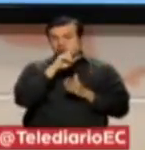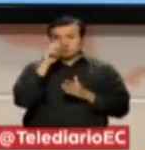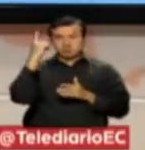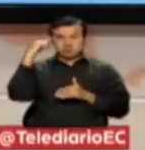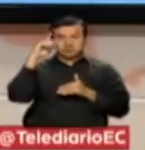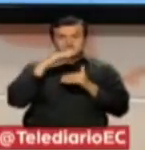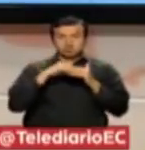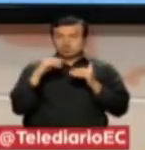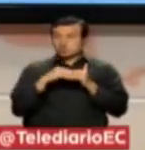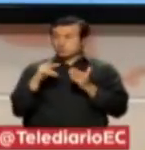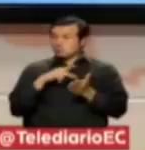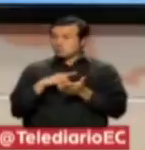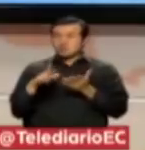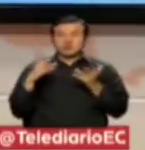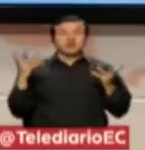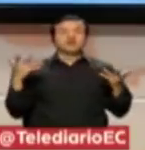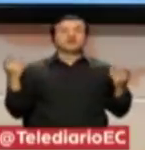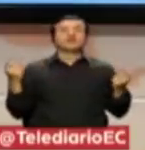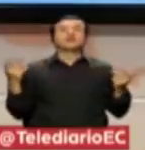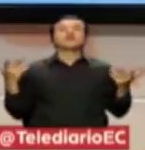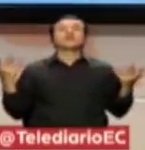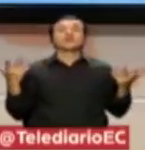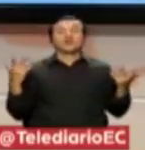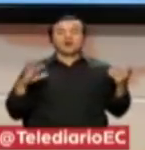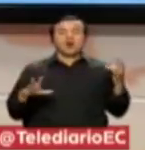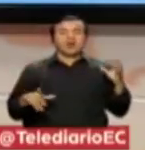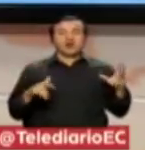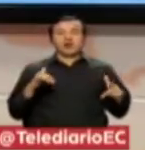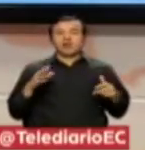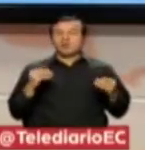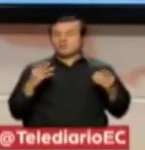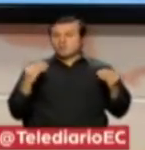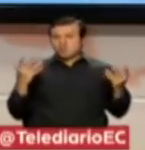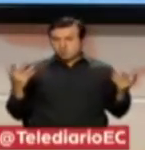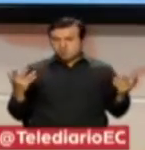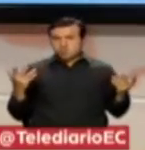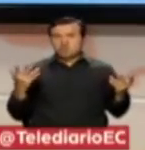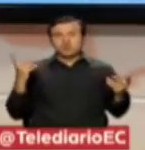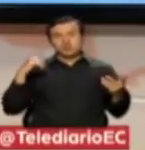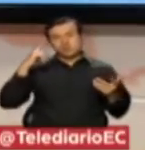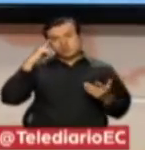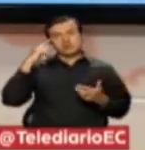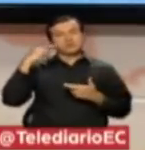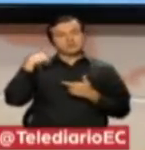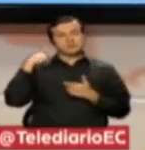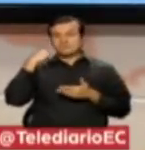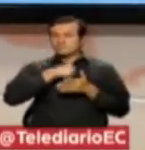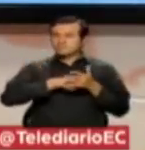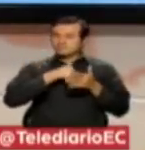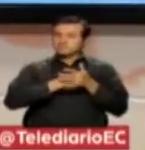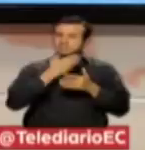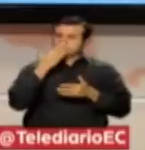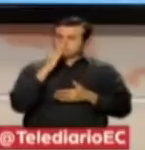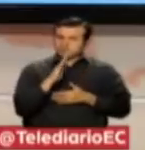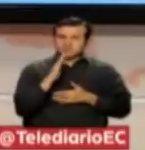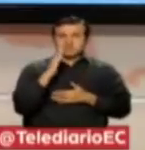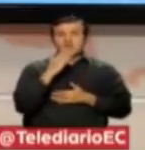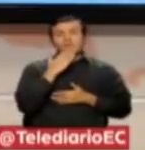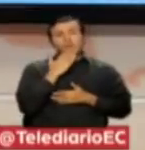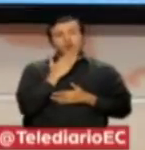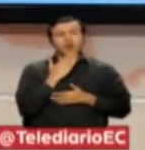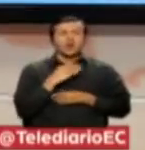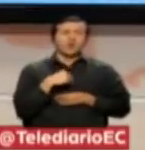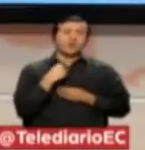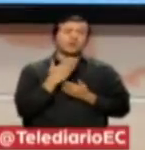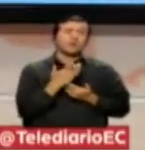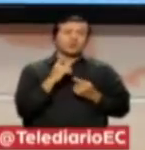pagar a los jubilados. ¿Dónde estaba esa plata? Se la llevaron en corrupción como esto. Pues entonces al gobierno le corresponde dar la pelea correcta. Ni es generosidad. Ni